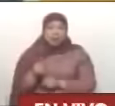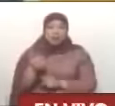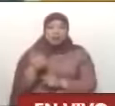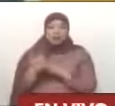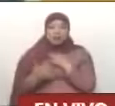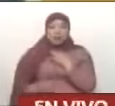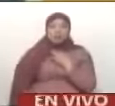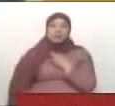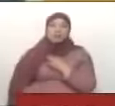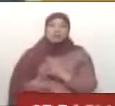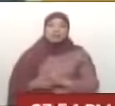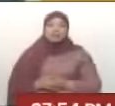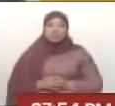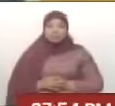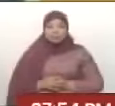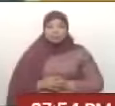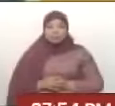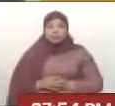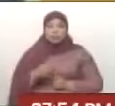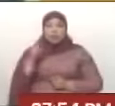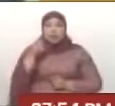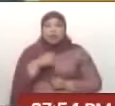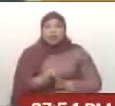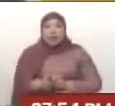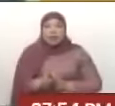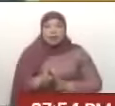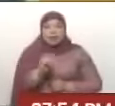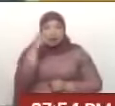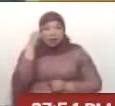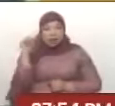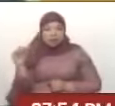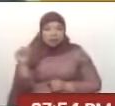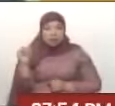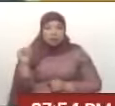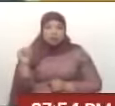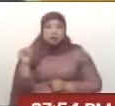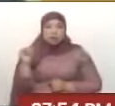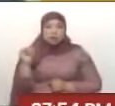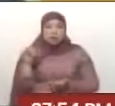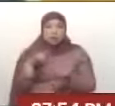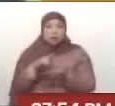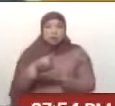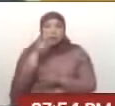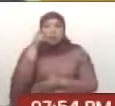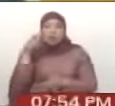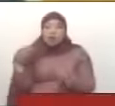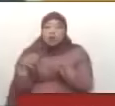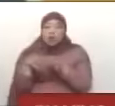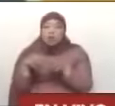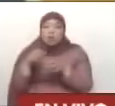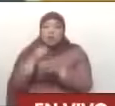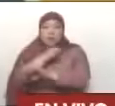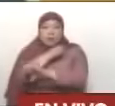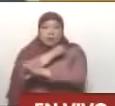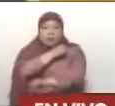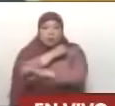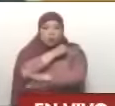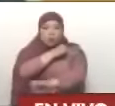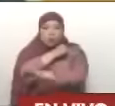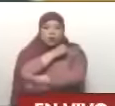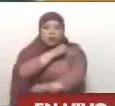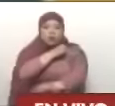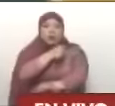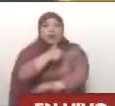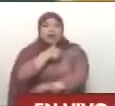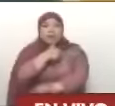voy a decir, en Haití hay un alzamiento de las bandas criminales.